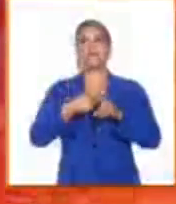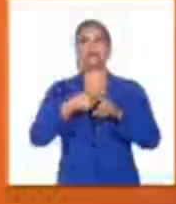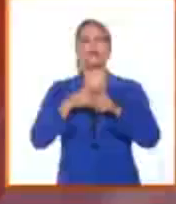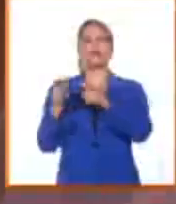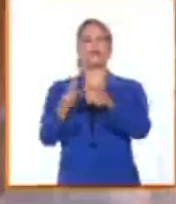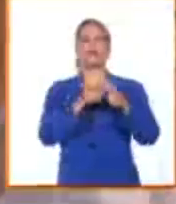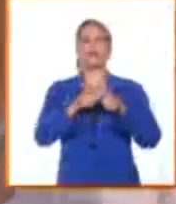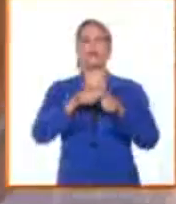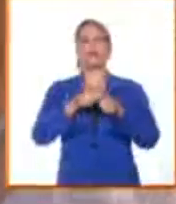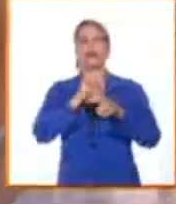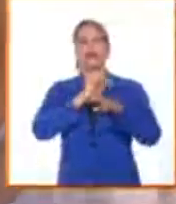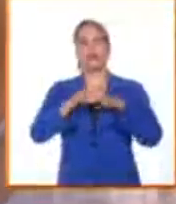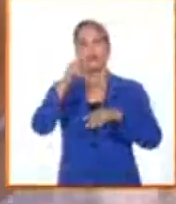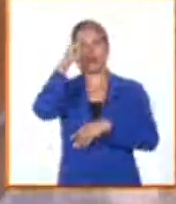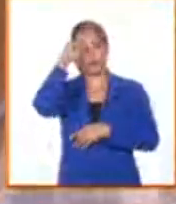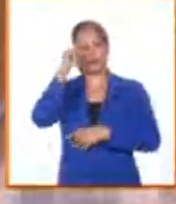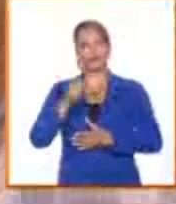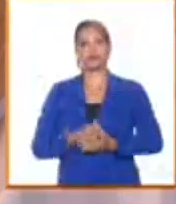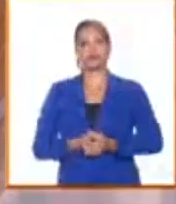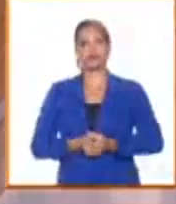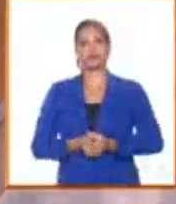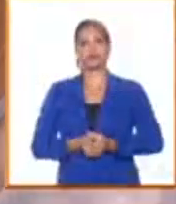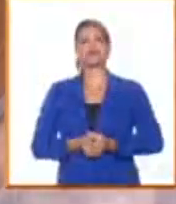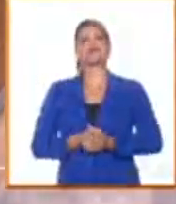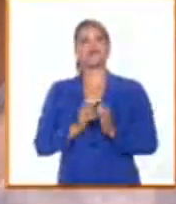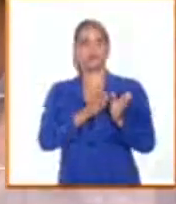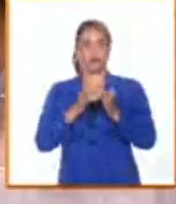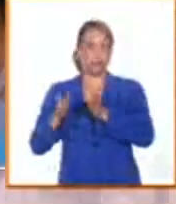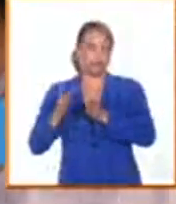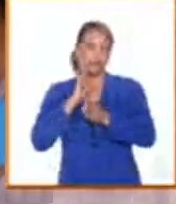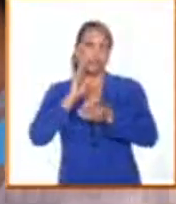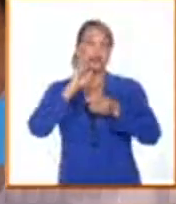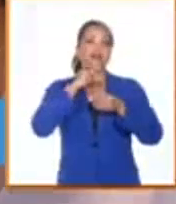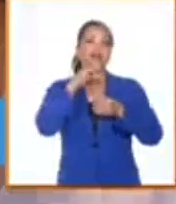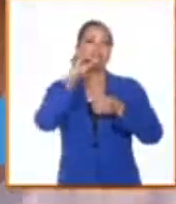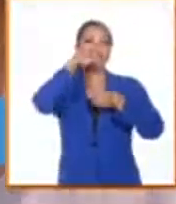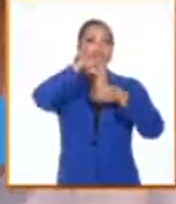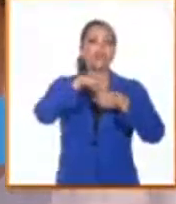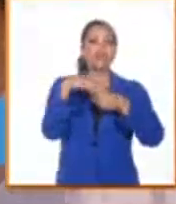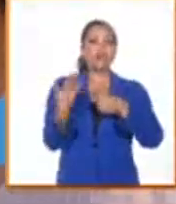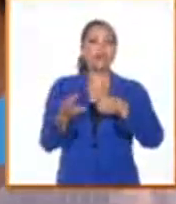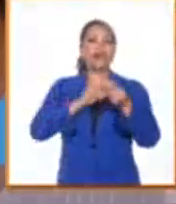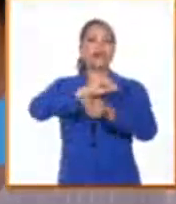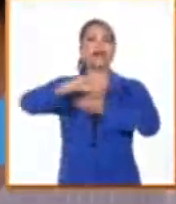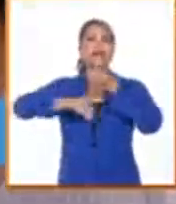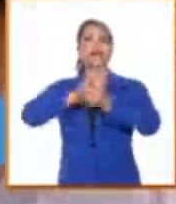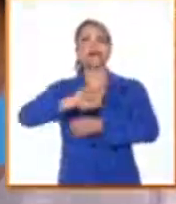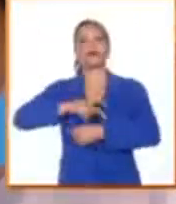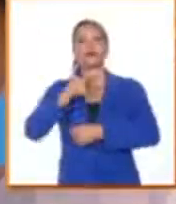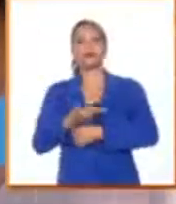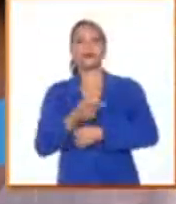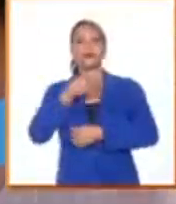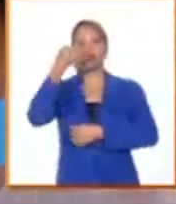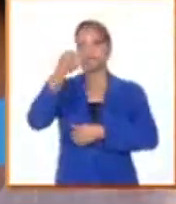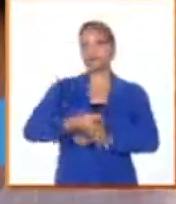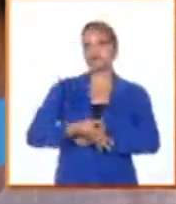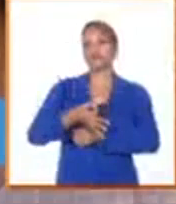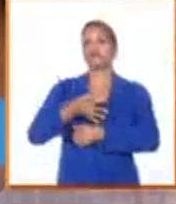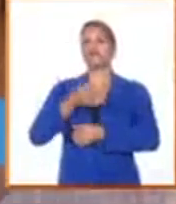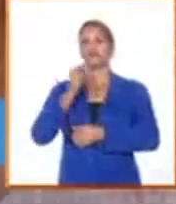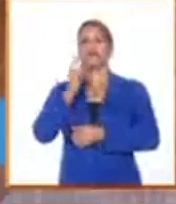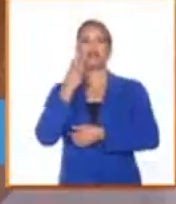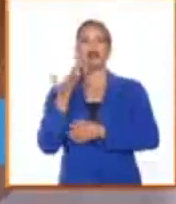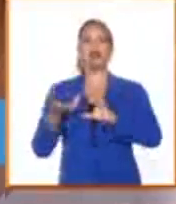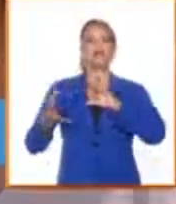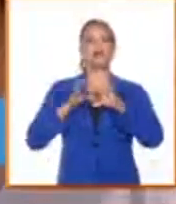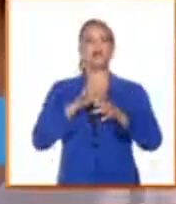AIS. Y sí implica también un cambio cultural, la responsabilidad, la interpretación y la gestión que tienen